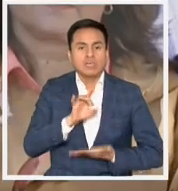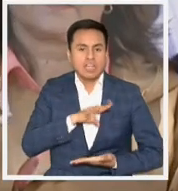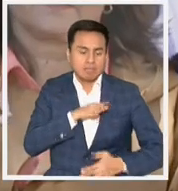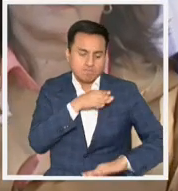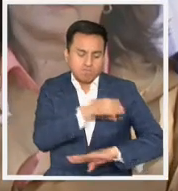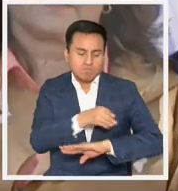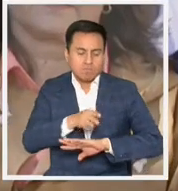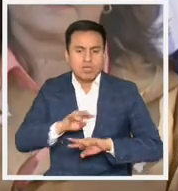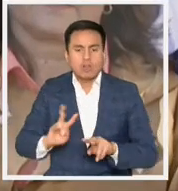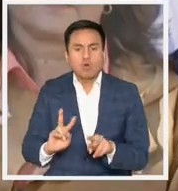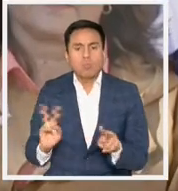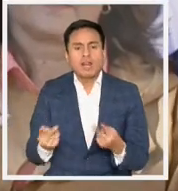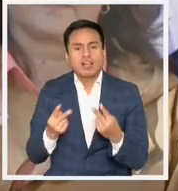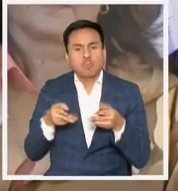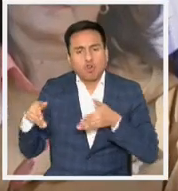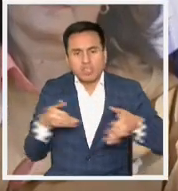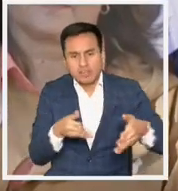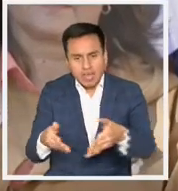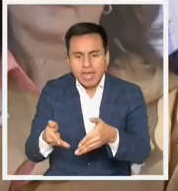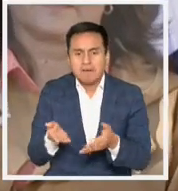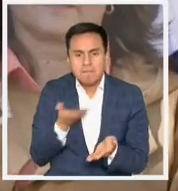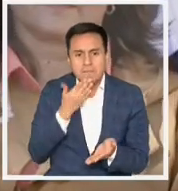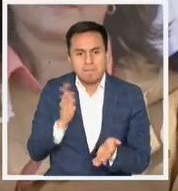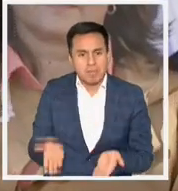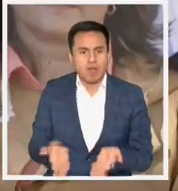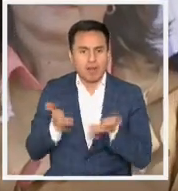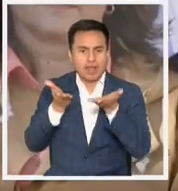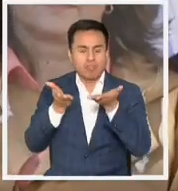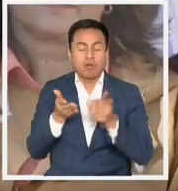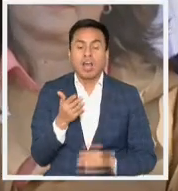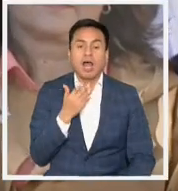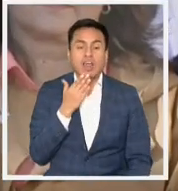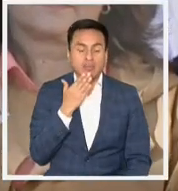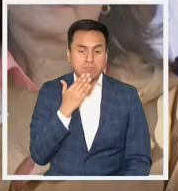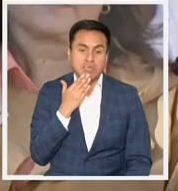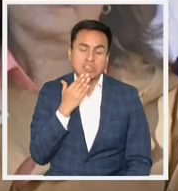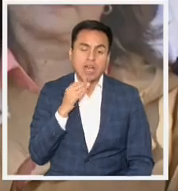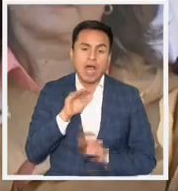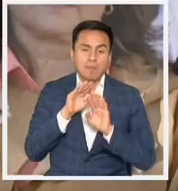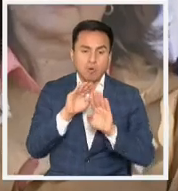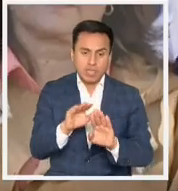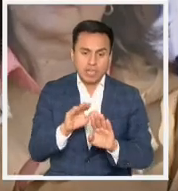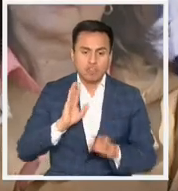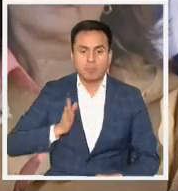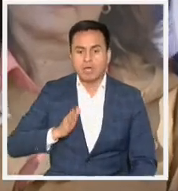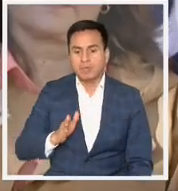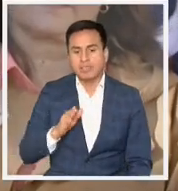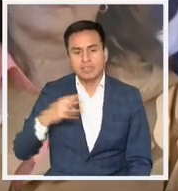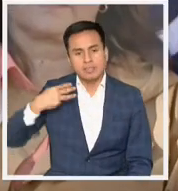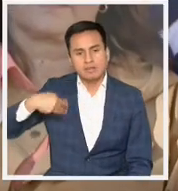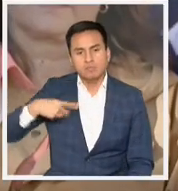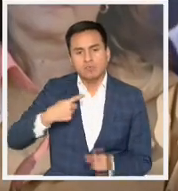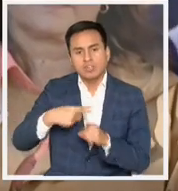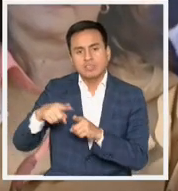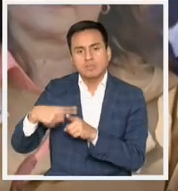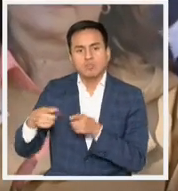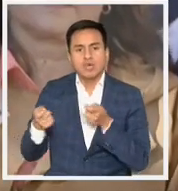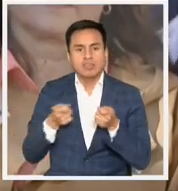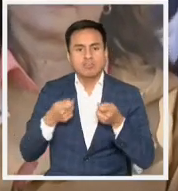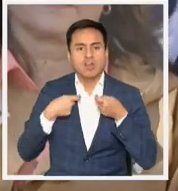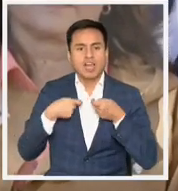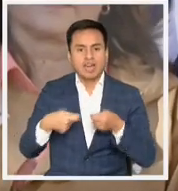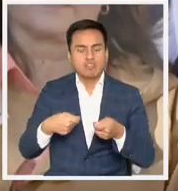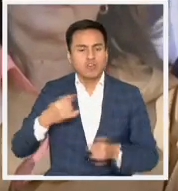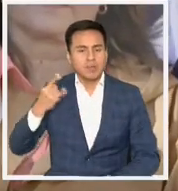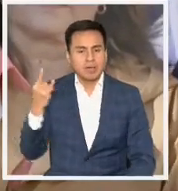terreno recuperando la conectividad y mejorando la conectividad. Y además, por cierto, vamos a estar apoyando permanentemente a los municipios para la gestión de los gastos